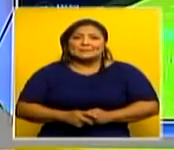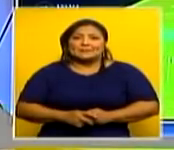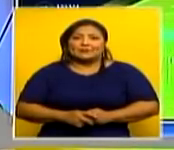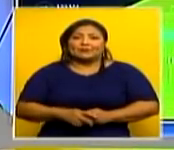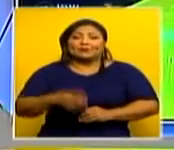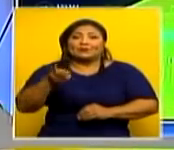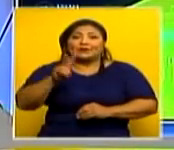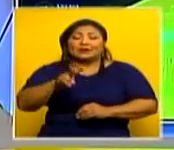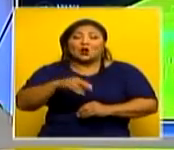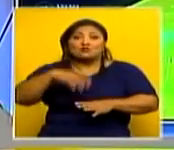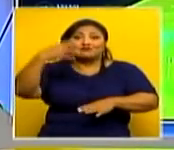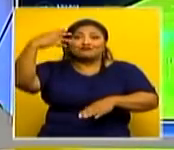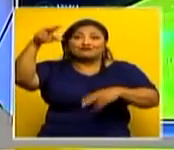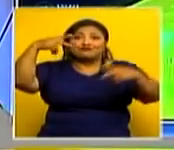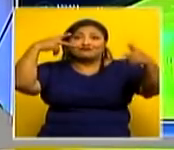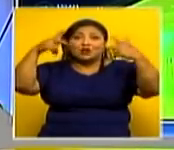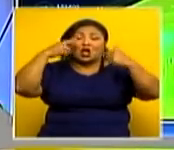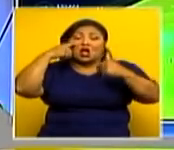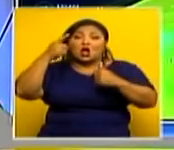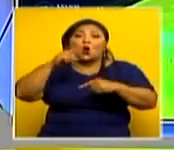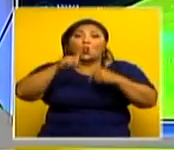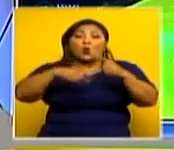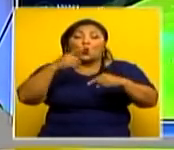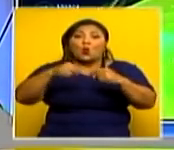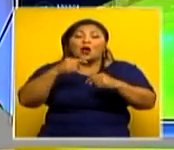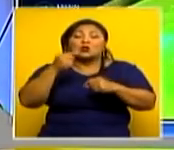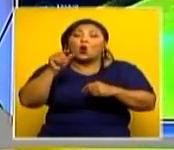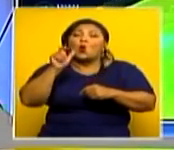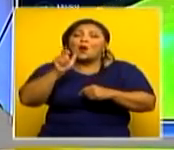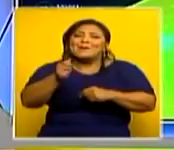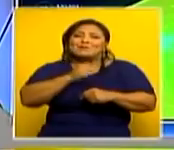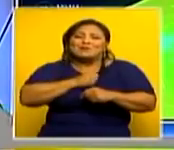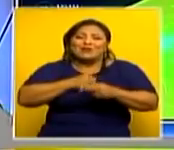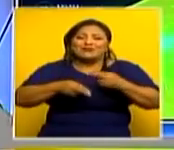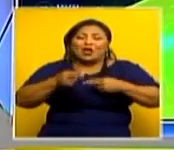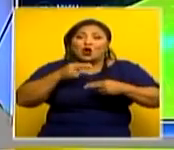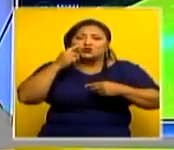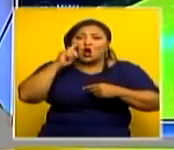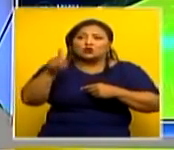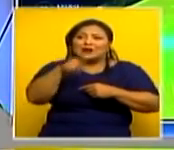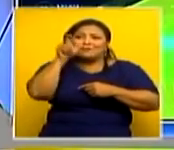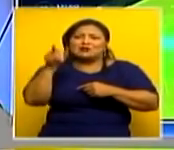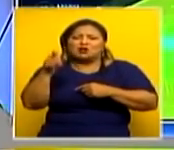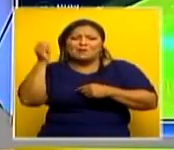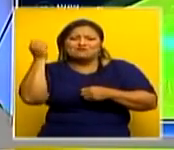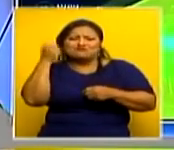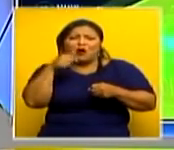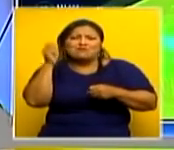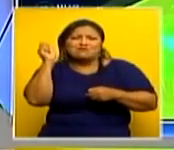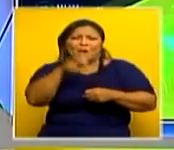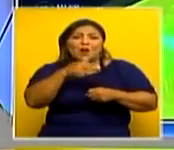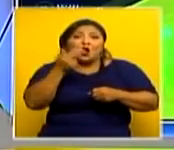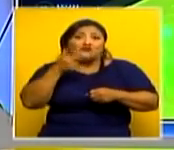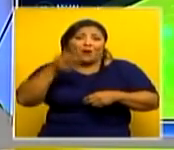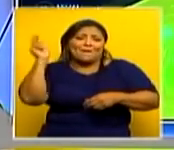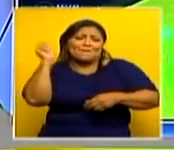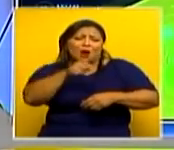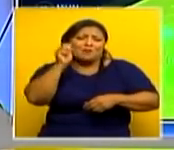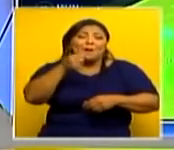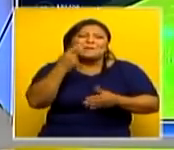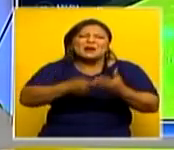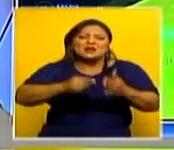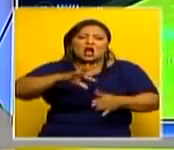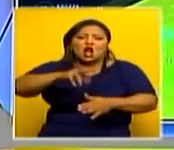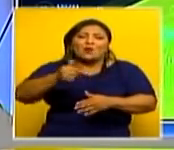Así es, y un video aficionado muestra los momentos en que un comerciante es víctima de dos sujetos que lo golpean con un arma de fuego para quitarle el